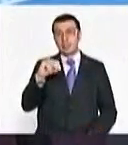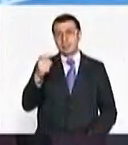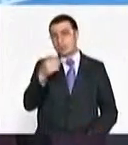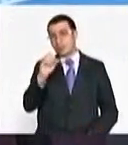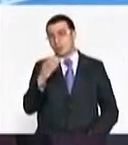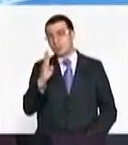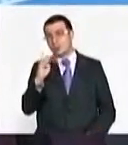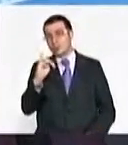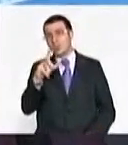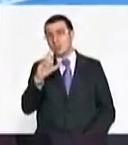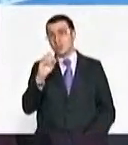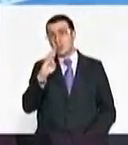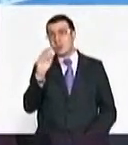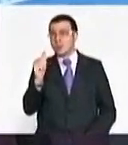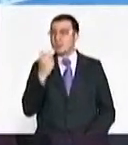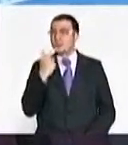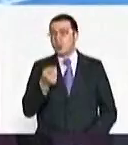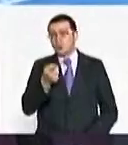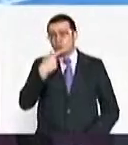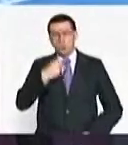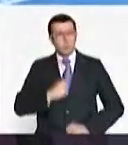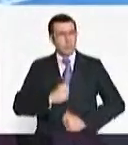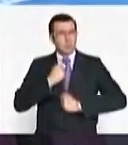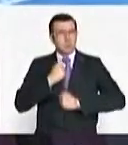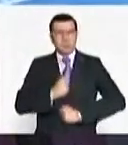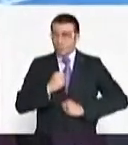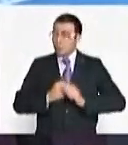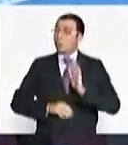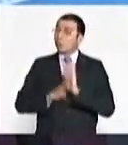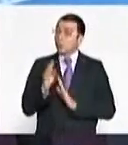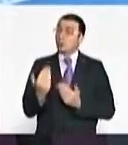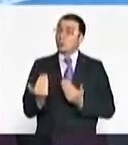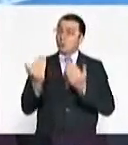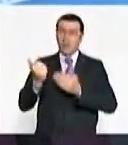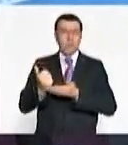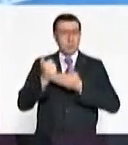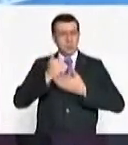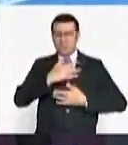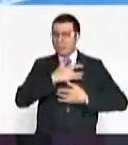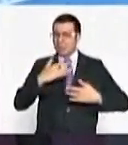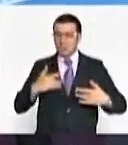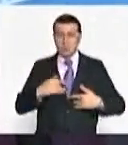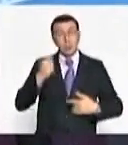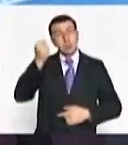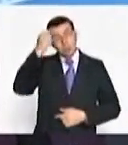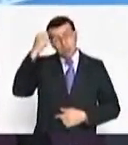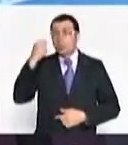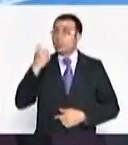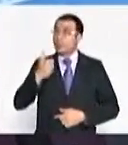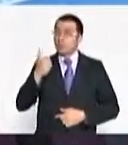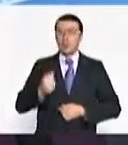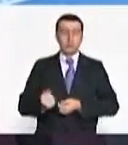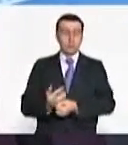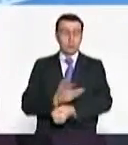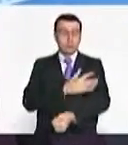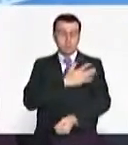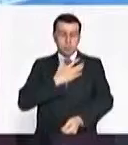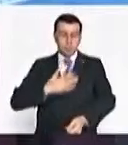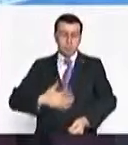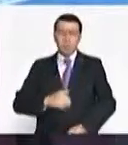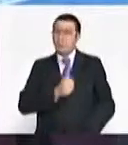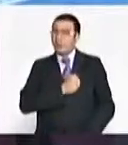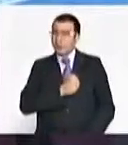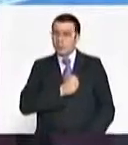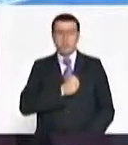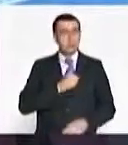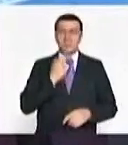le atribuían efectos inclusive exagerados a lo que puede hacer el ginkgo biloba en la salud, que era para la memoria, que era para la circulación, que era para el corazón, es decir, que era